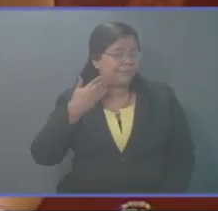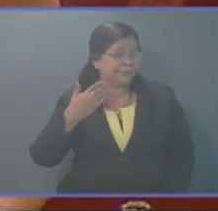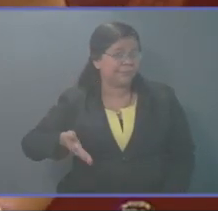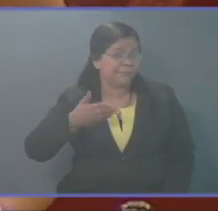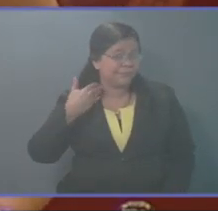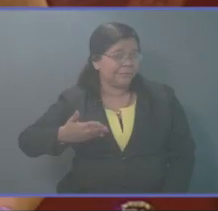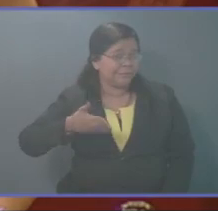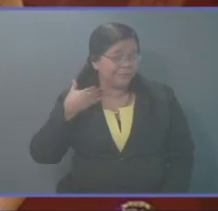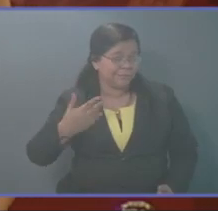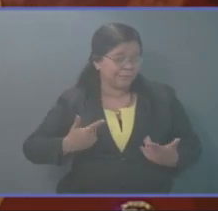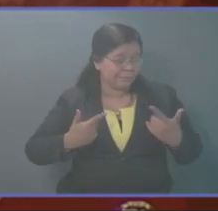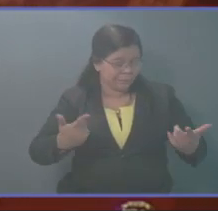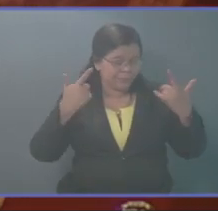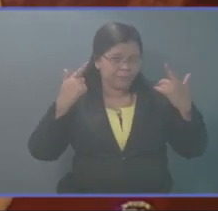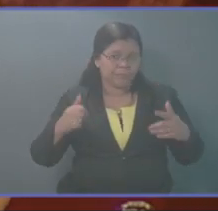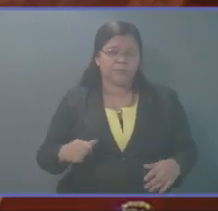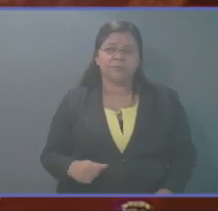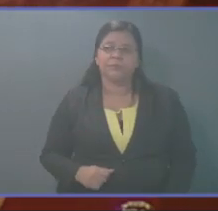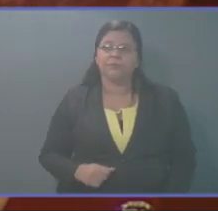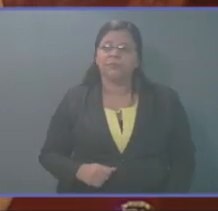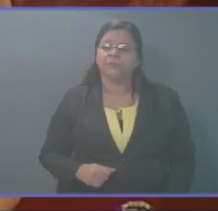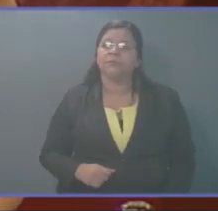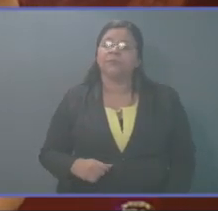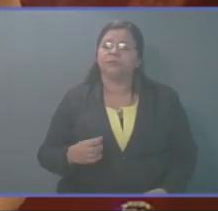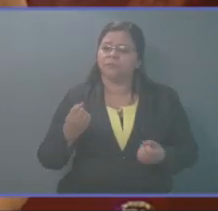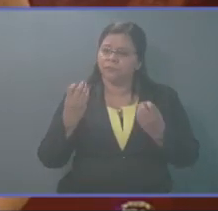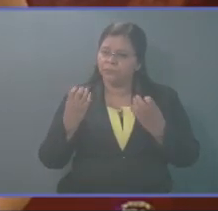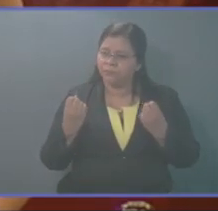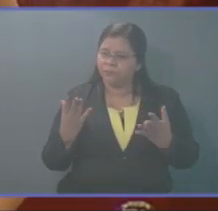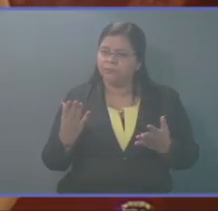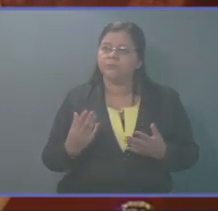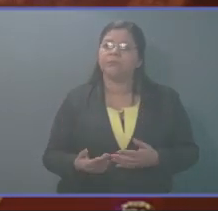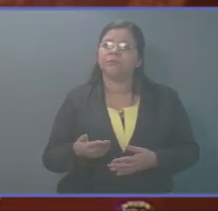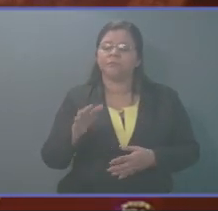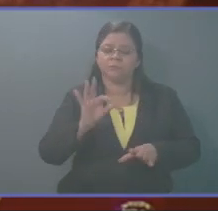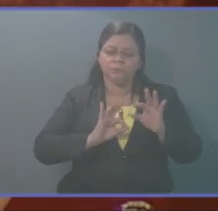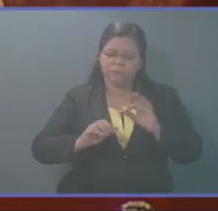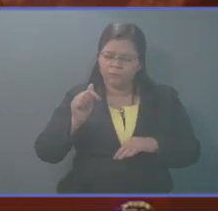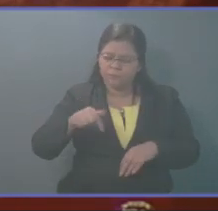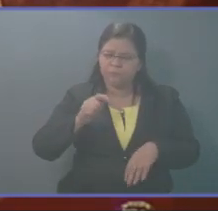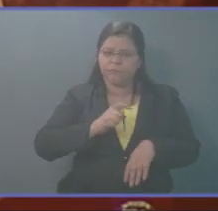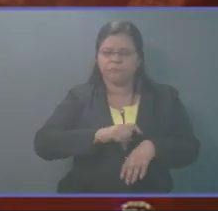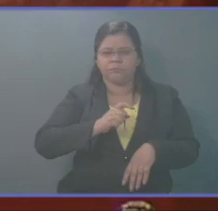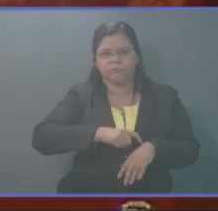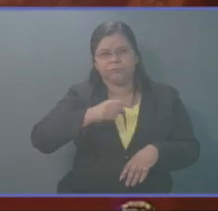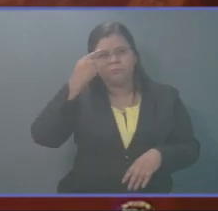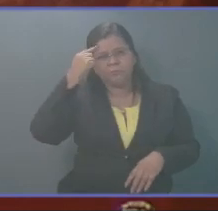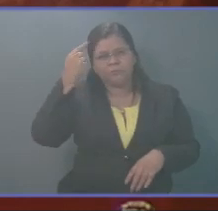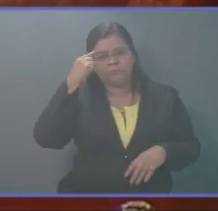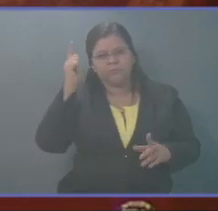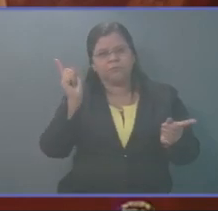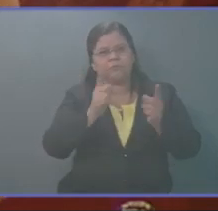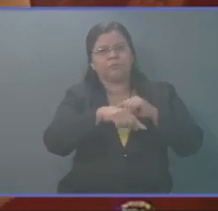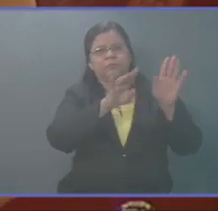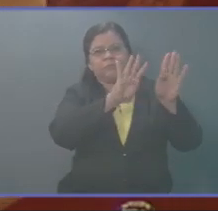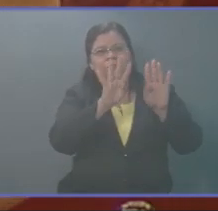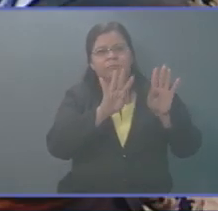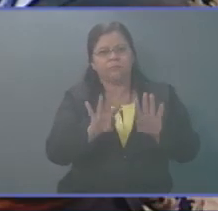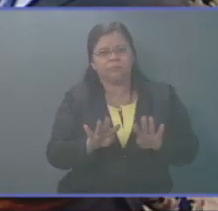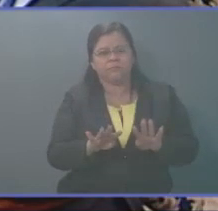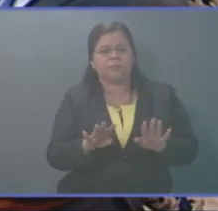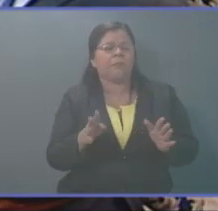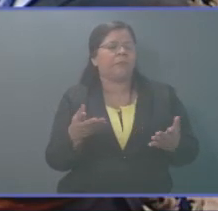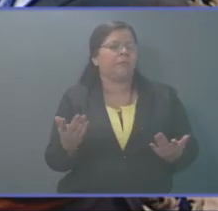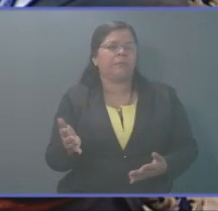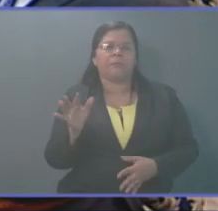desde 1980. Muchos todavía piensan que los efectos del cambio climático no son más